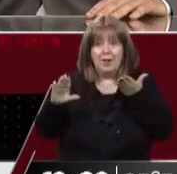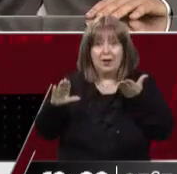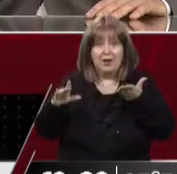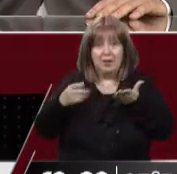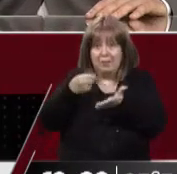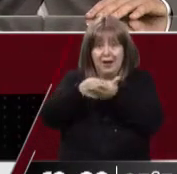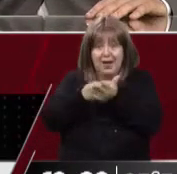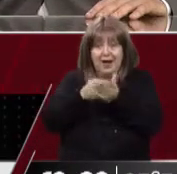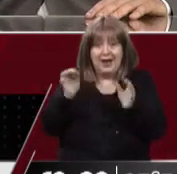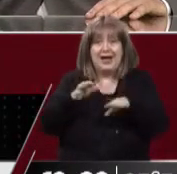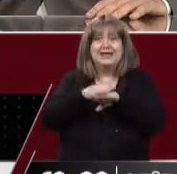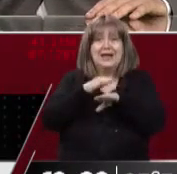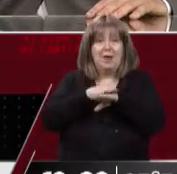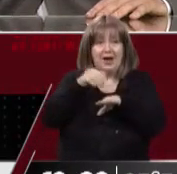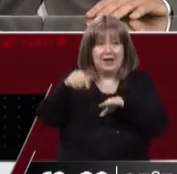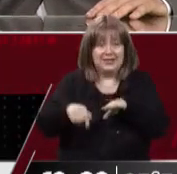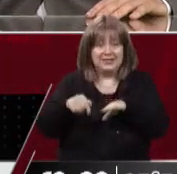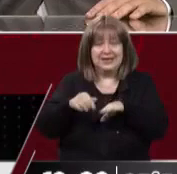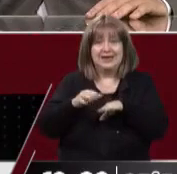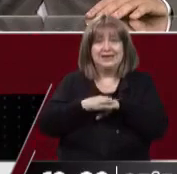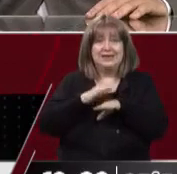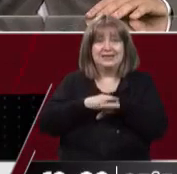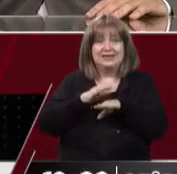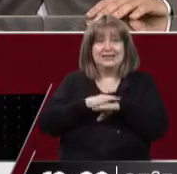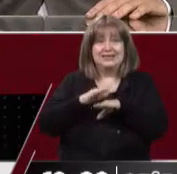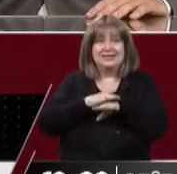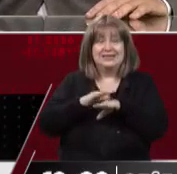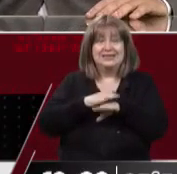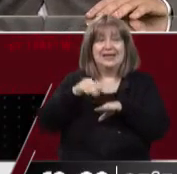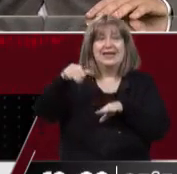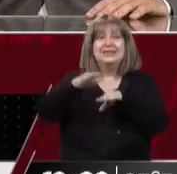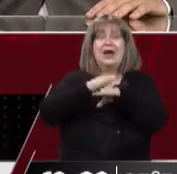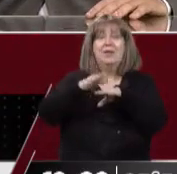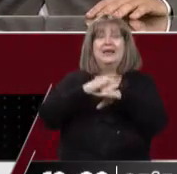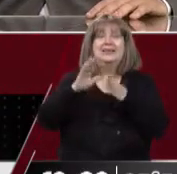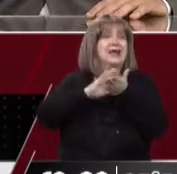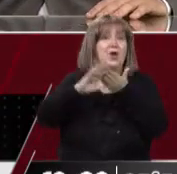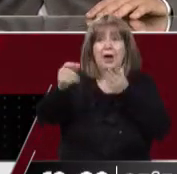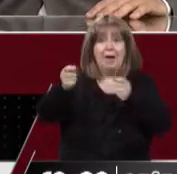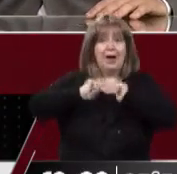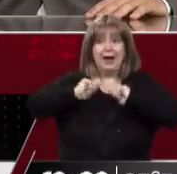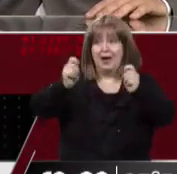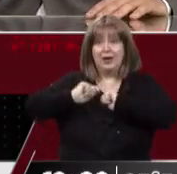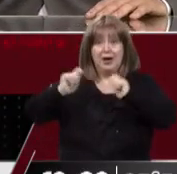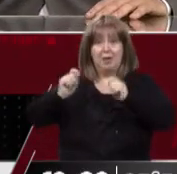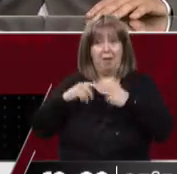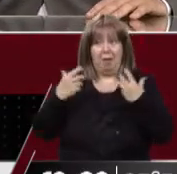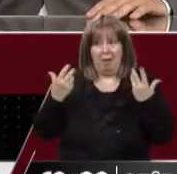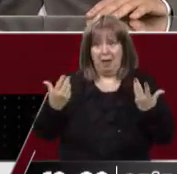de no te zapatos, mira. Mira, este zapatito lo estoy estrenando ahora. Mirá qué bueno, o sea, que han